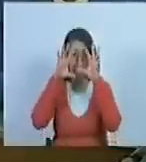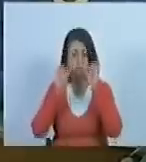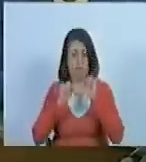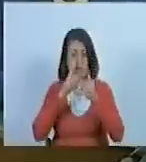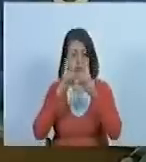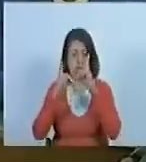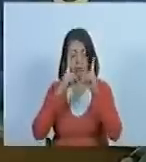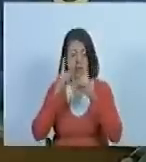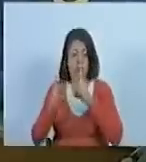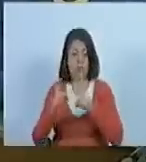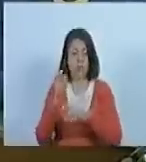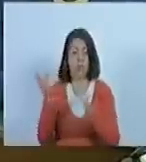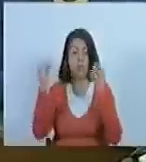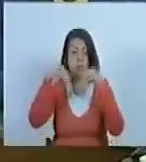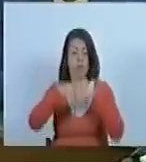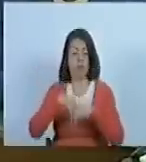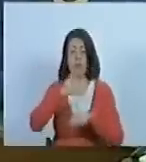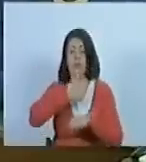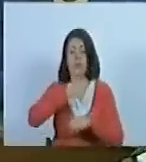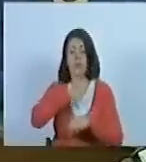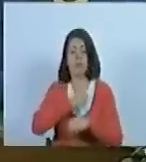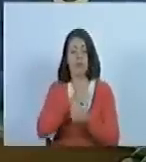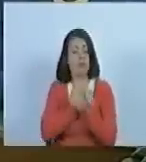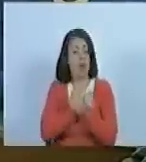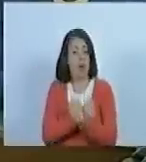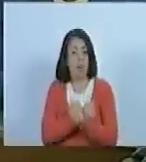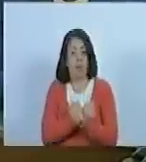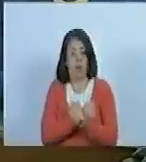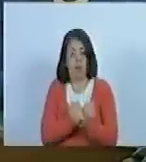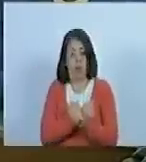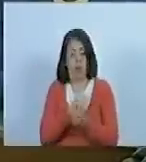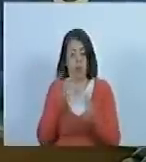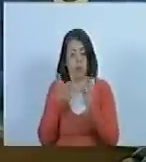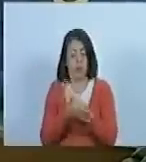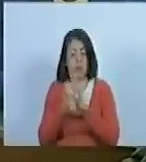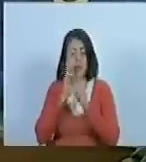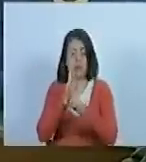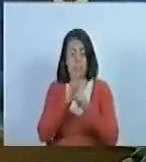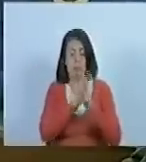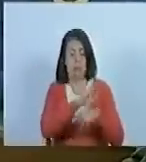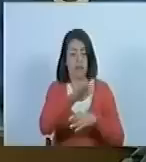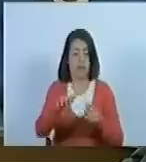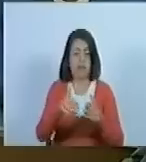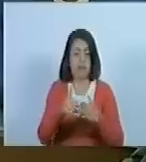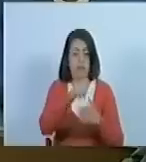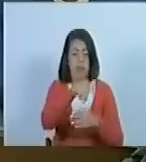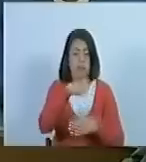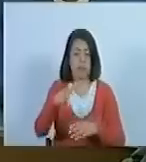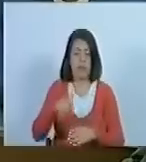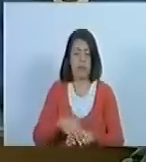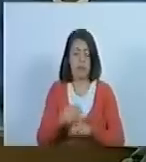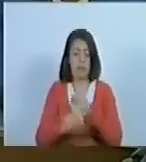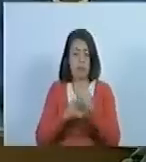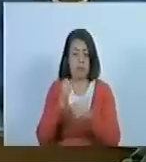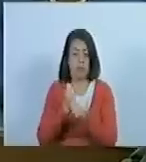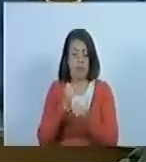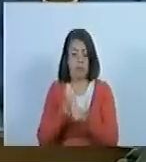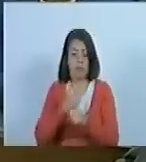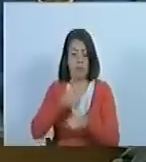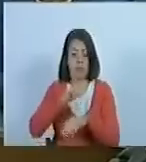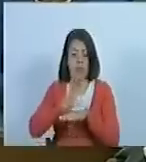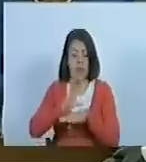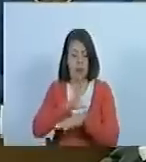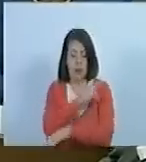del diálogo, del consenso, de la tolerancia, del amor, y esa tiene que ser la respuesta de todo el personal que labora en nuestro